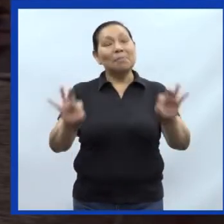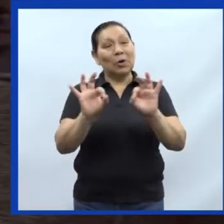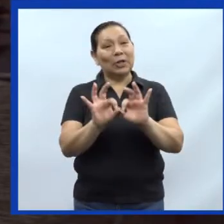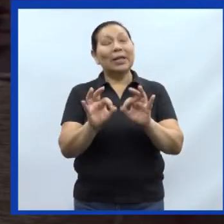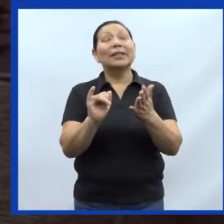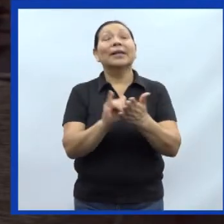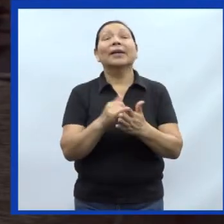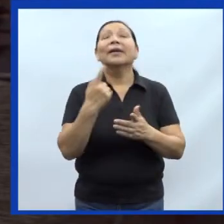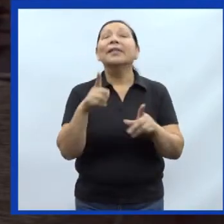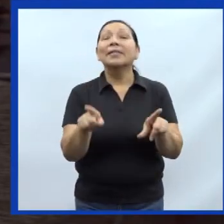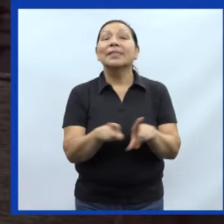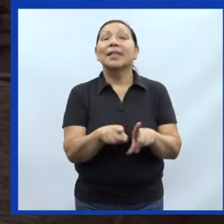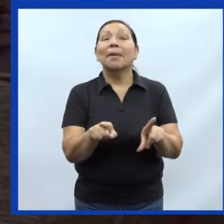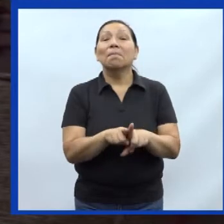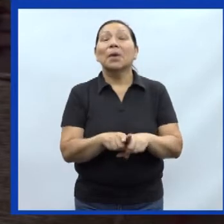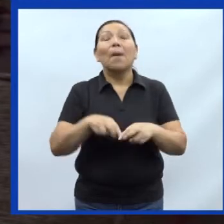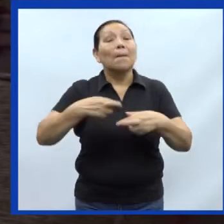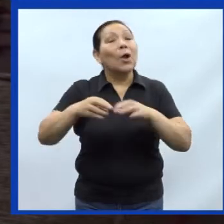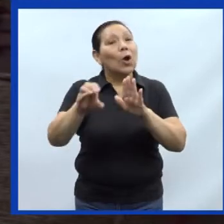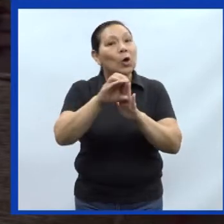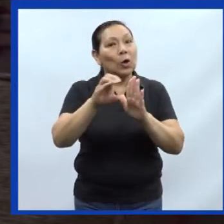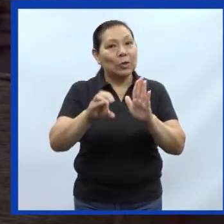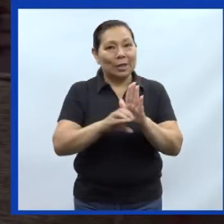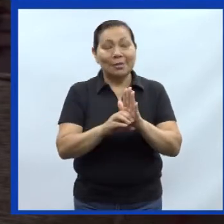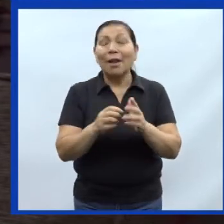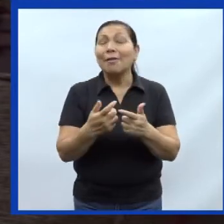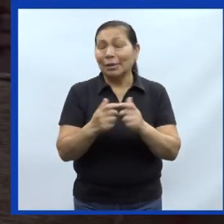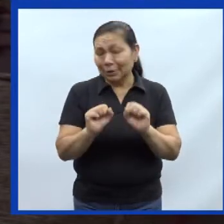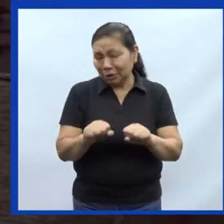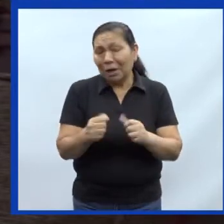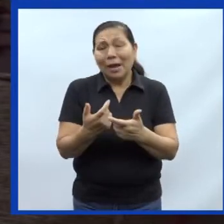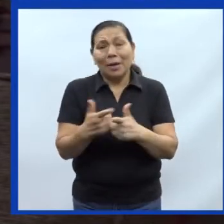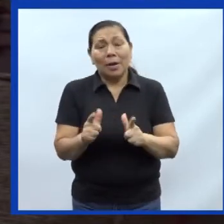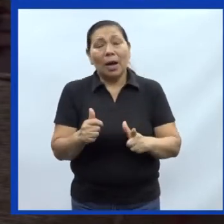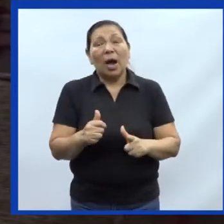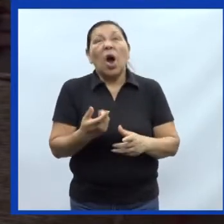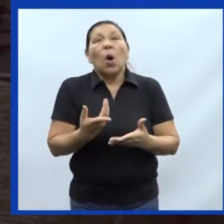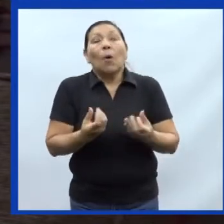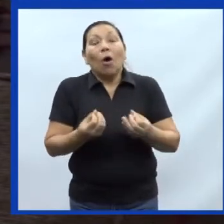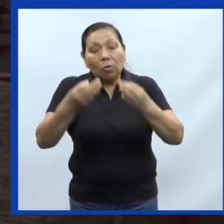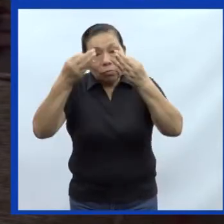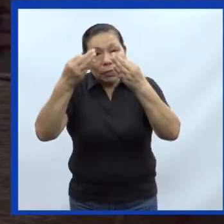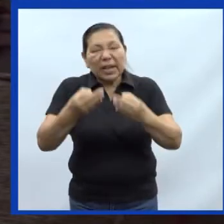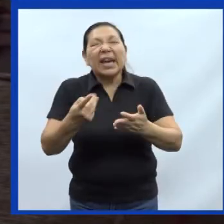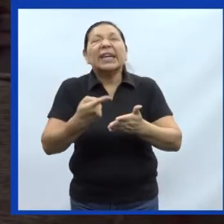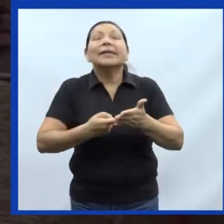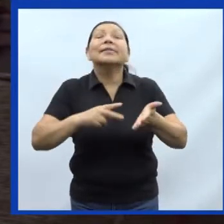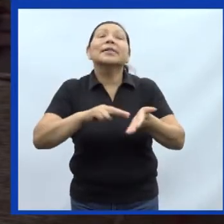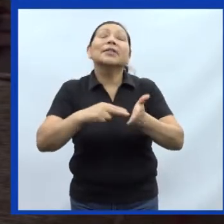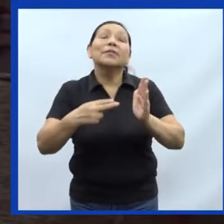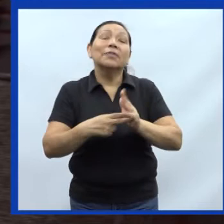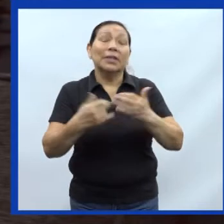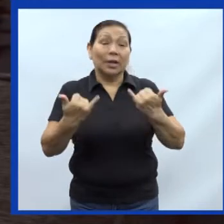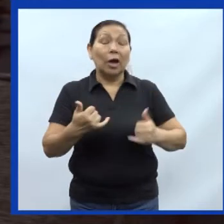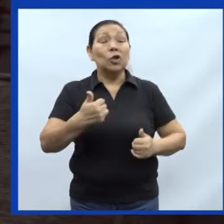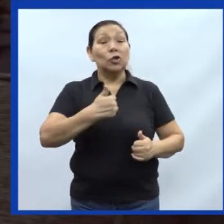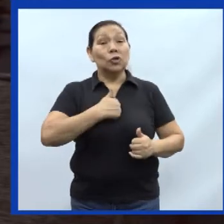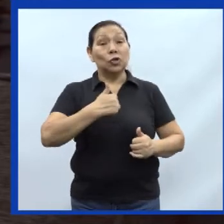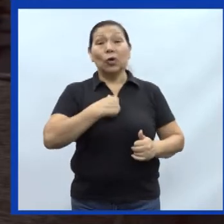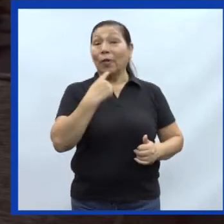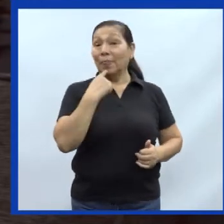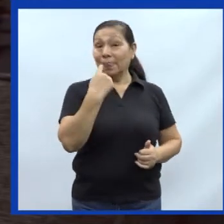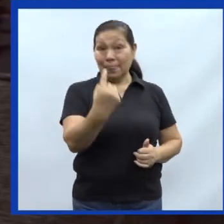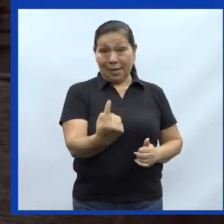es que también en los procesos constitucionales de la libertad existe la figura de la procuración oficiosa. ¿Qué quiere decir? Que si yo